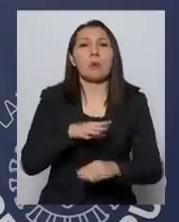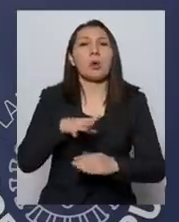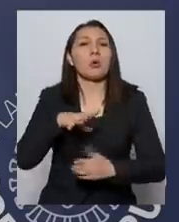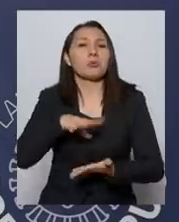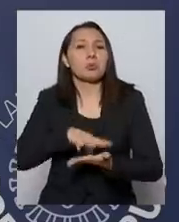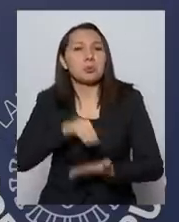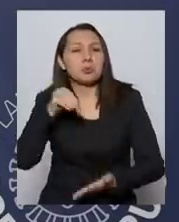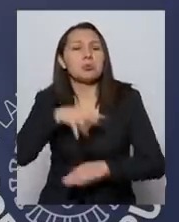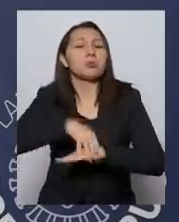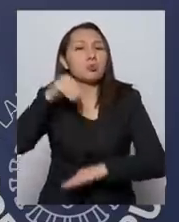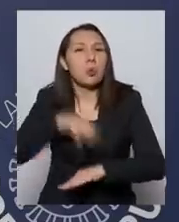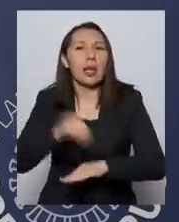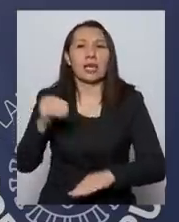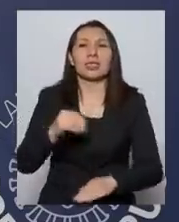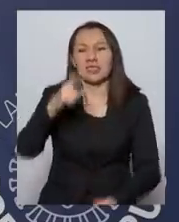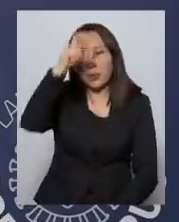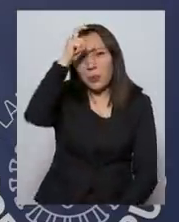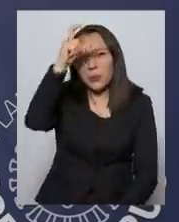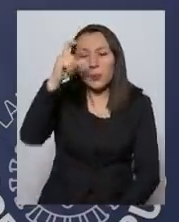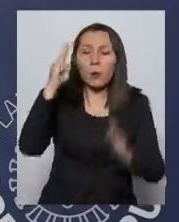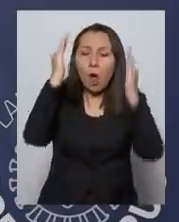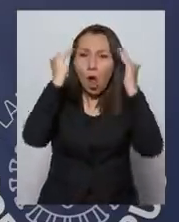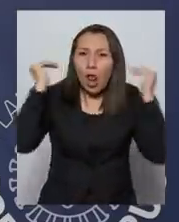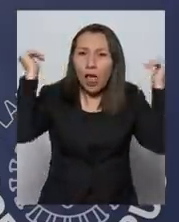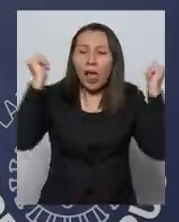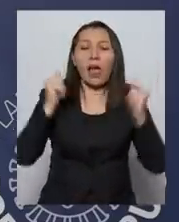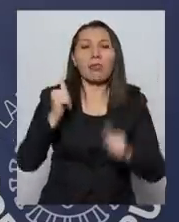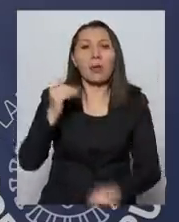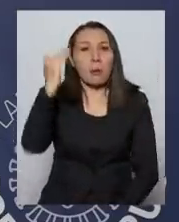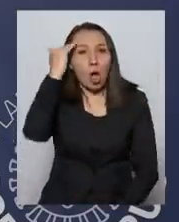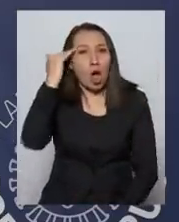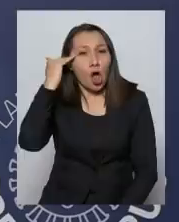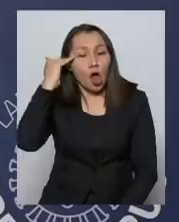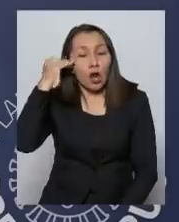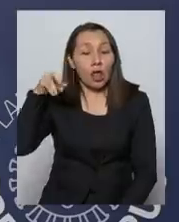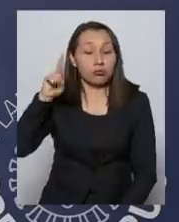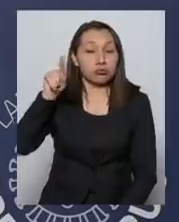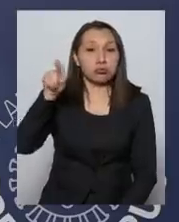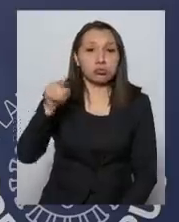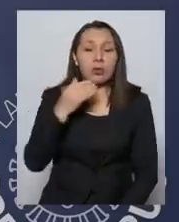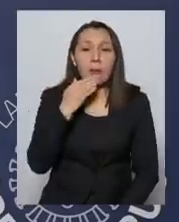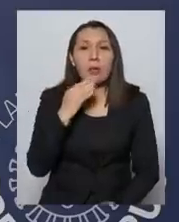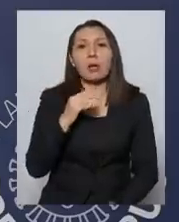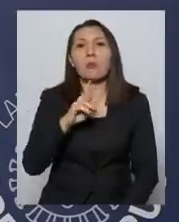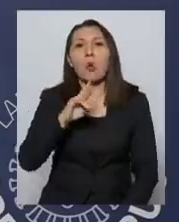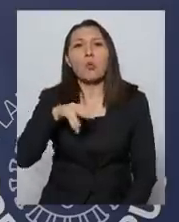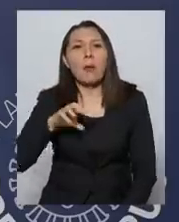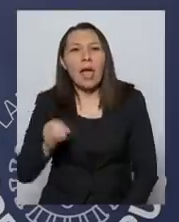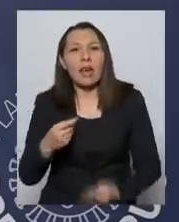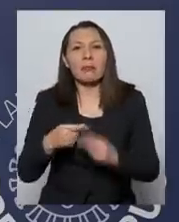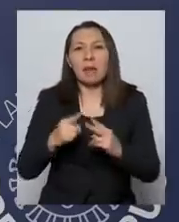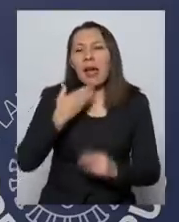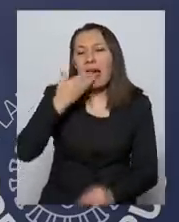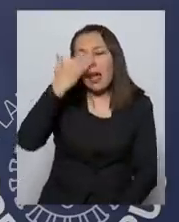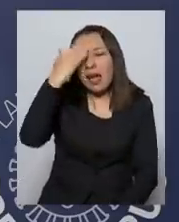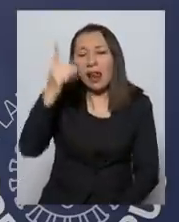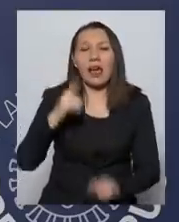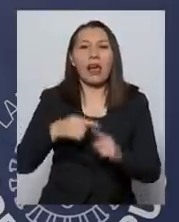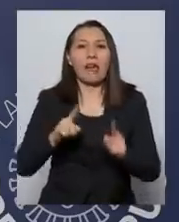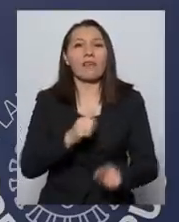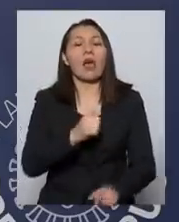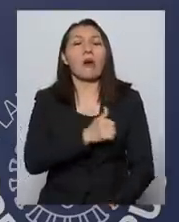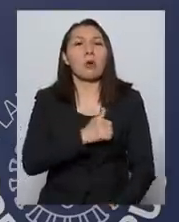Suecia, Turquía, Holanda, Corea del Sur, que está inmediatamente arriba de nosotros, y nos siguen Rumania, Arabia Saudita,